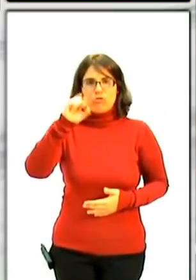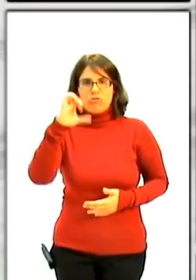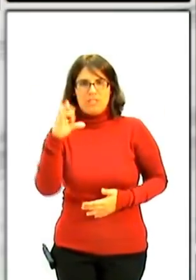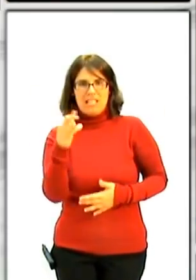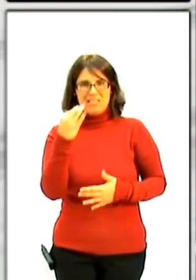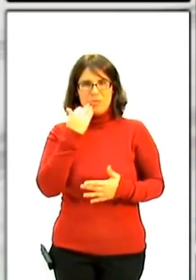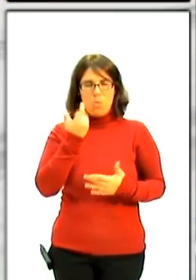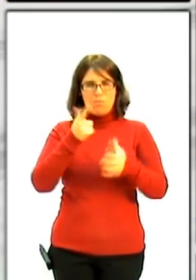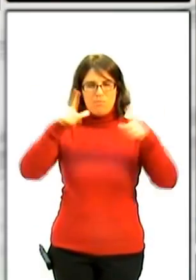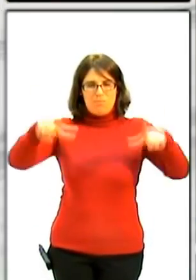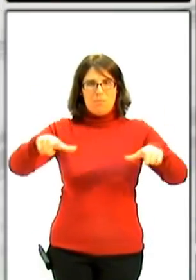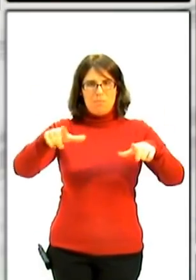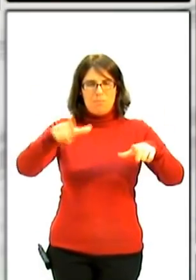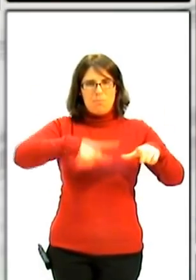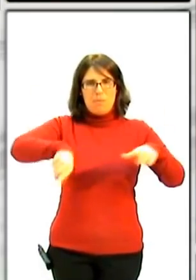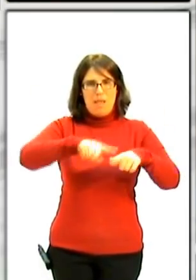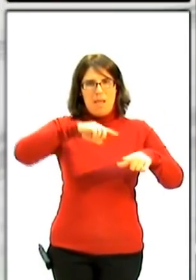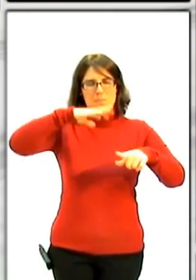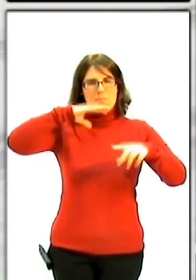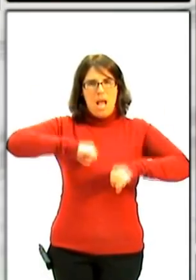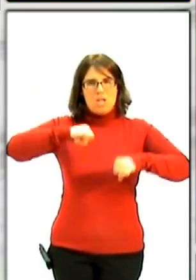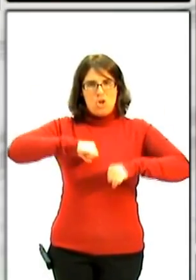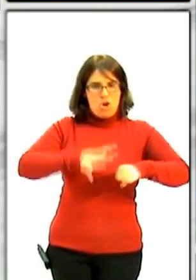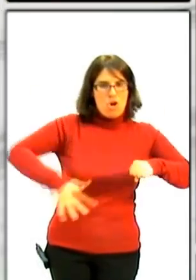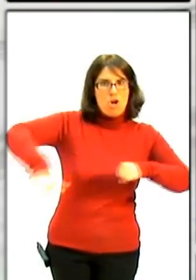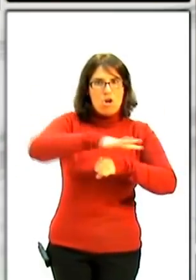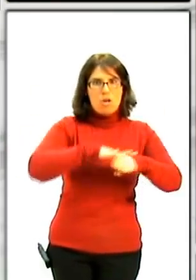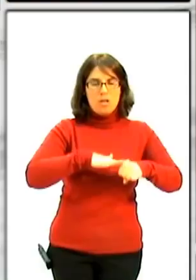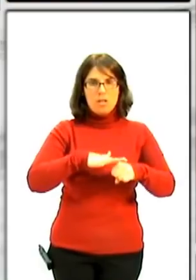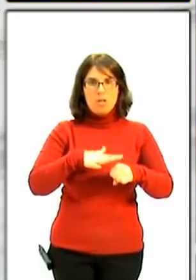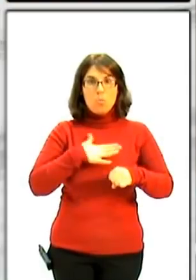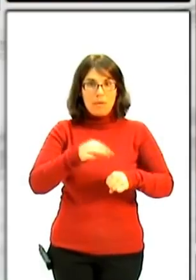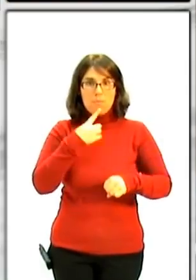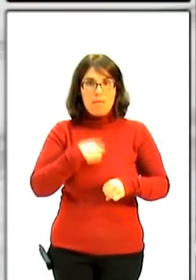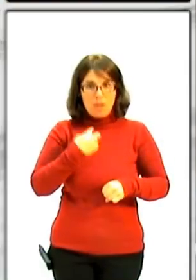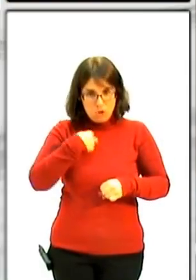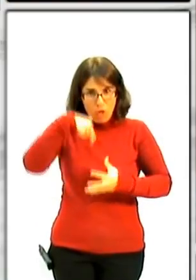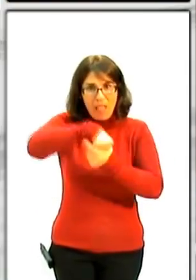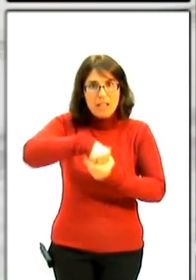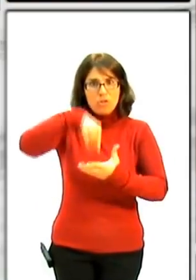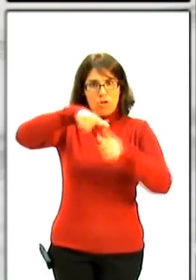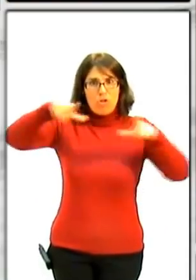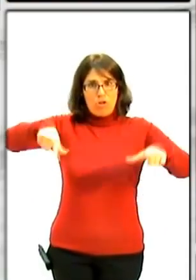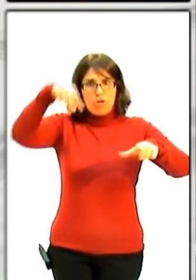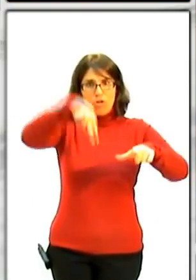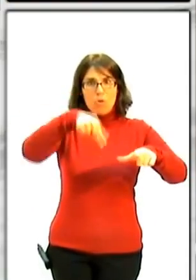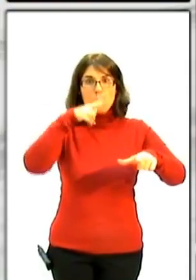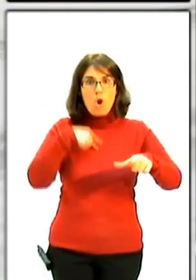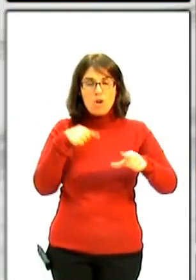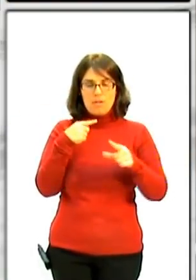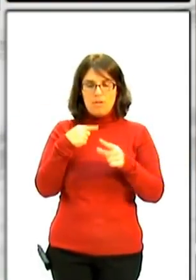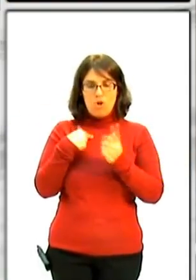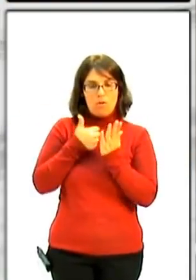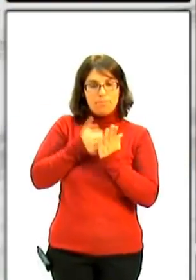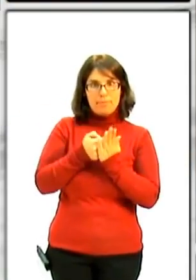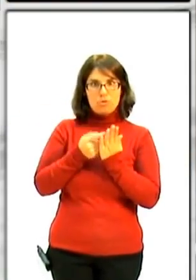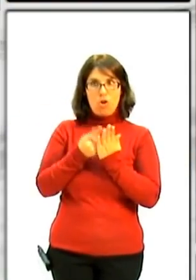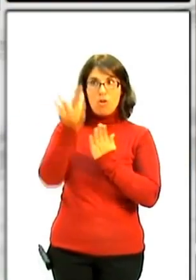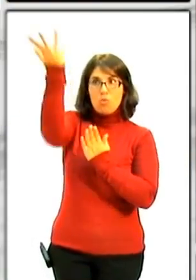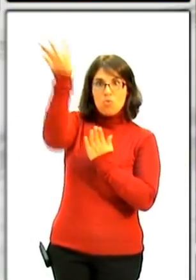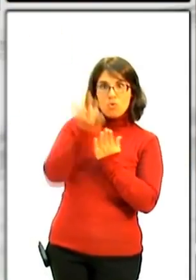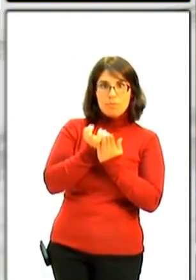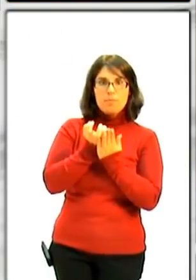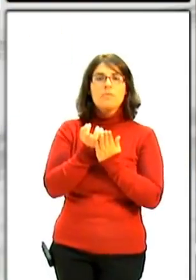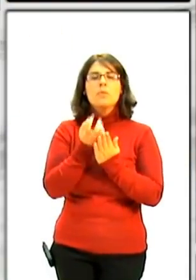Mayor alrededor, y te puedo decir tranquilamente que estás casi en la Plaza Mayor. ¿Por qué? Pues porque las señales no penetran bien, depende de la posición de los